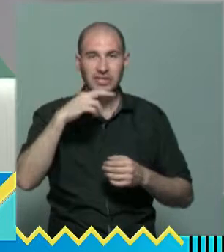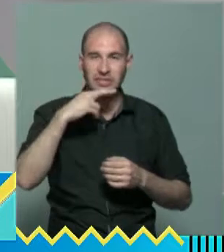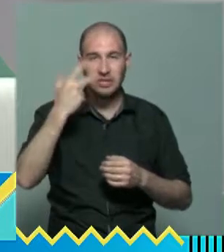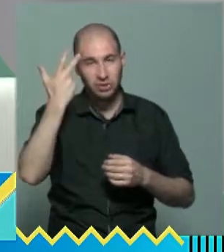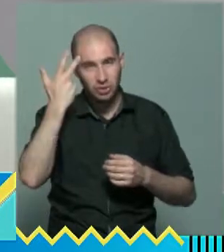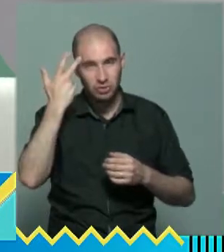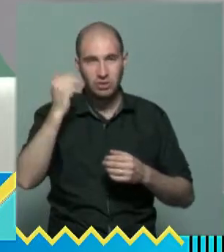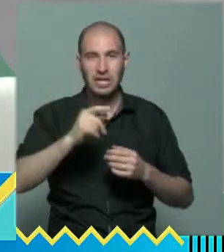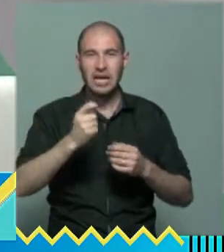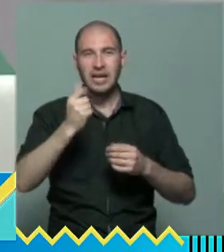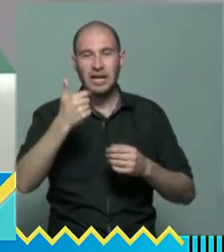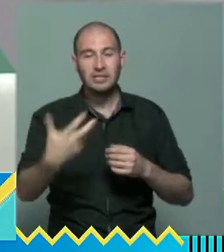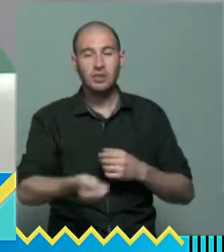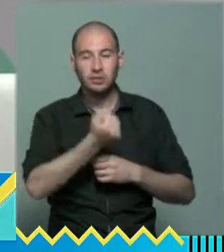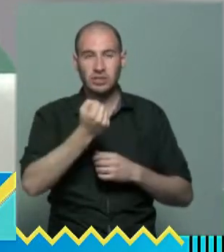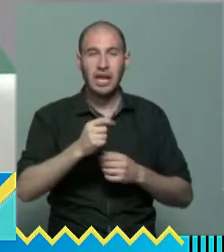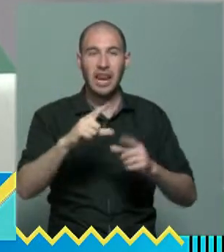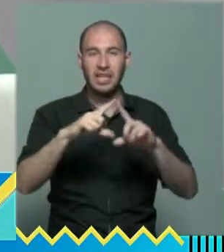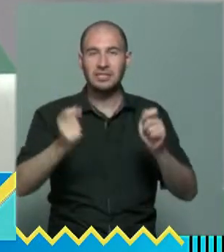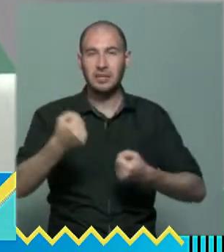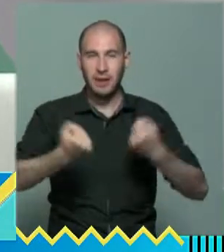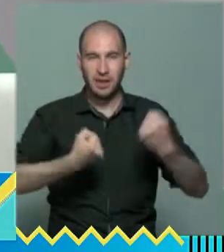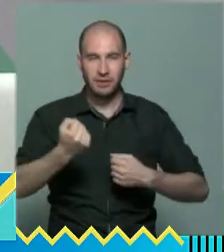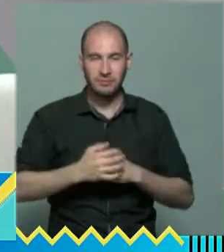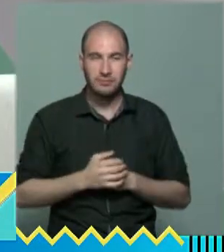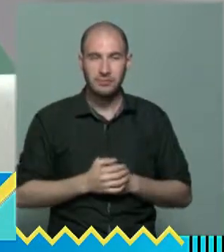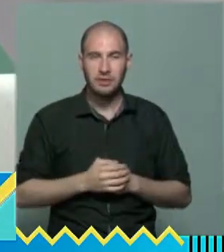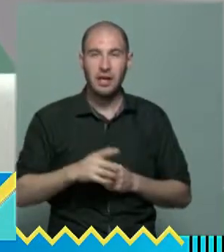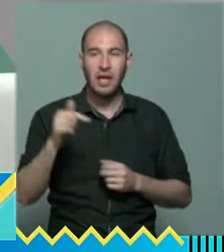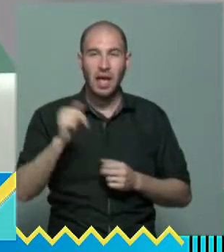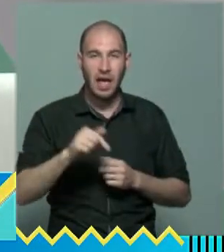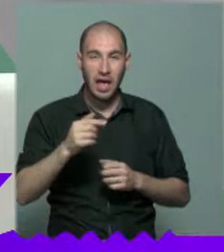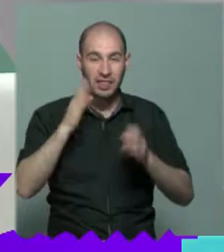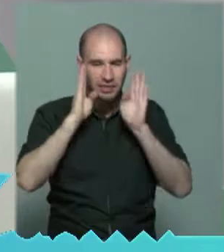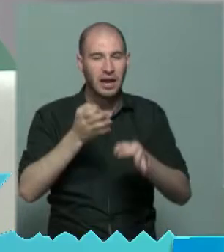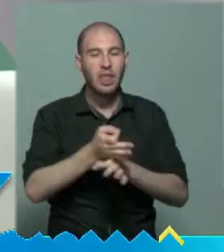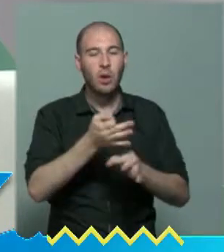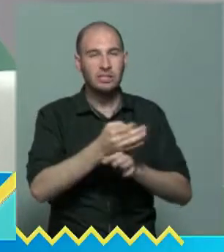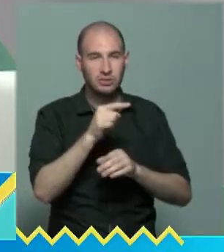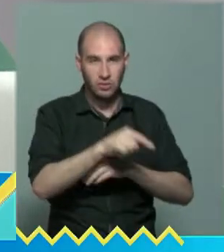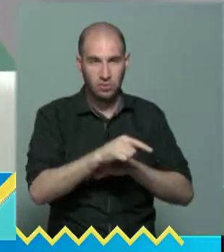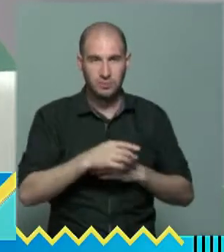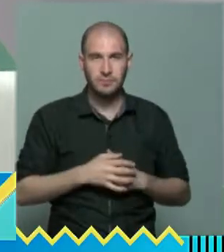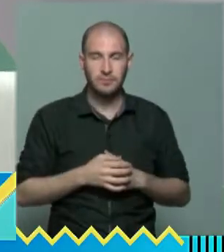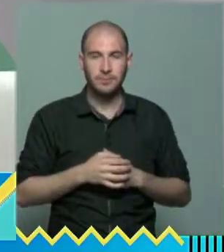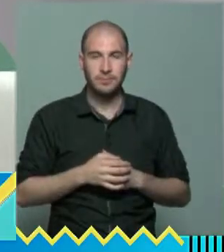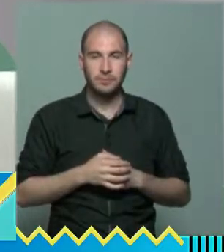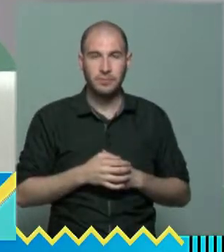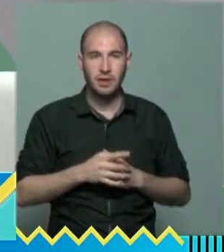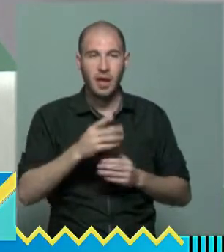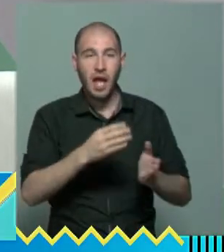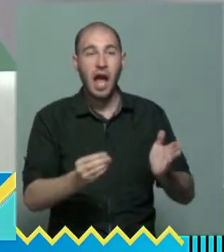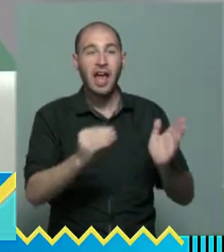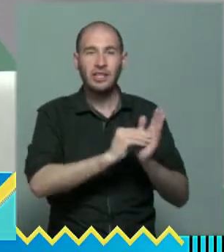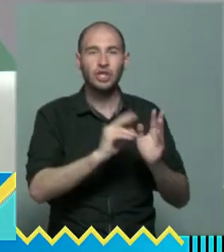18, ya cercano a acceder a la licencia de conducir. Ahí es donde hay que trabajar sobre la educación. Por eso es que se incorpora